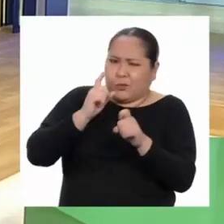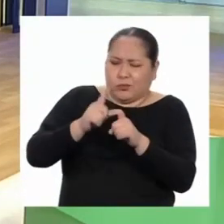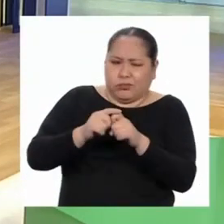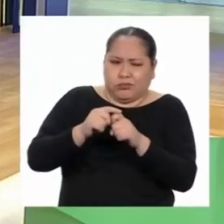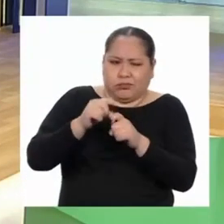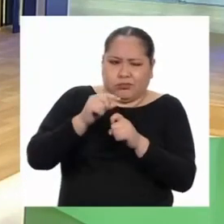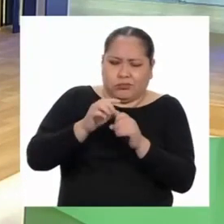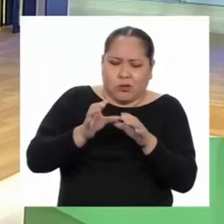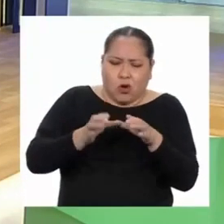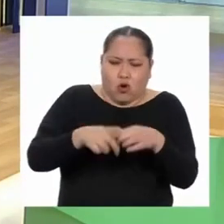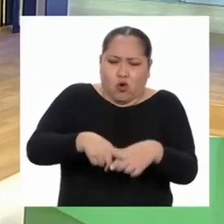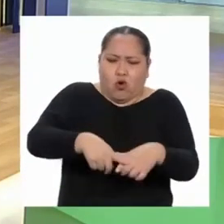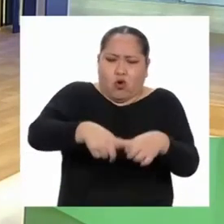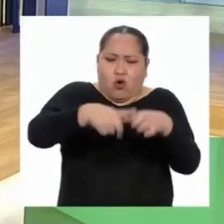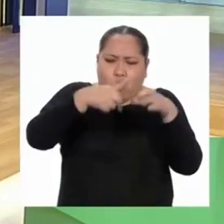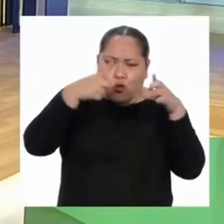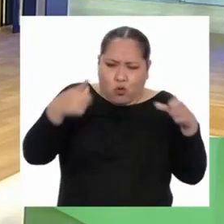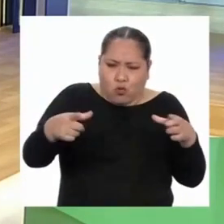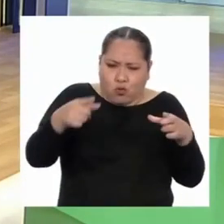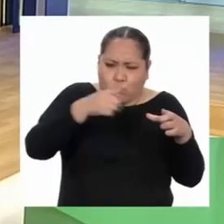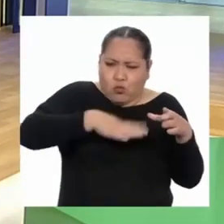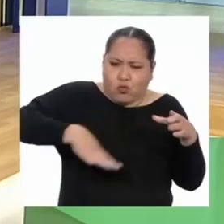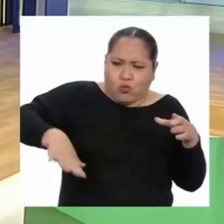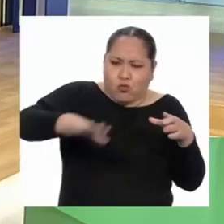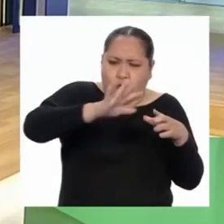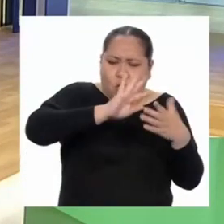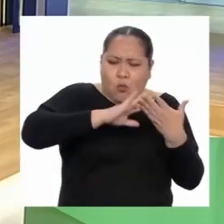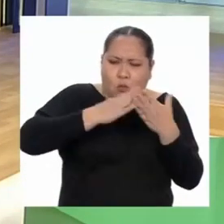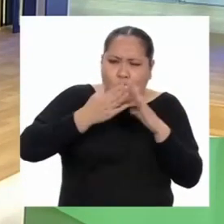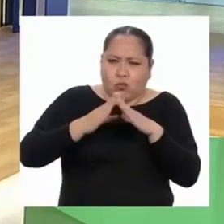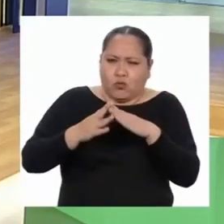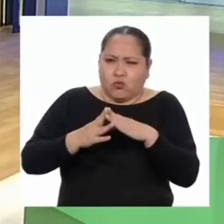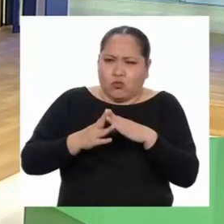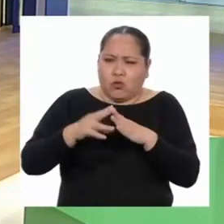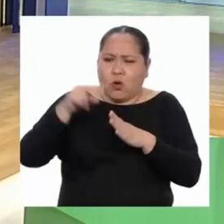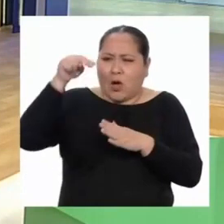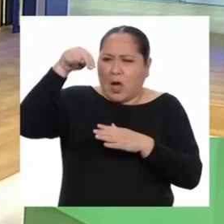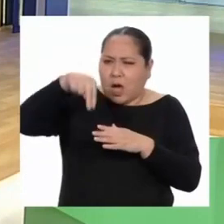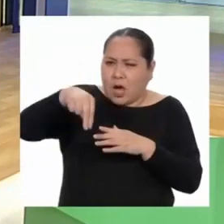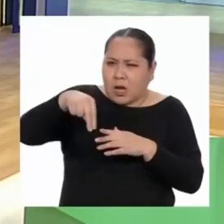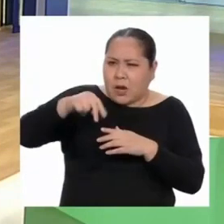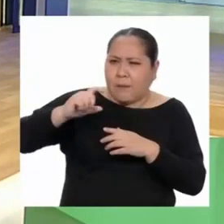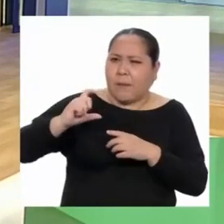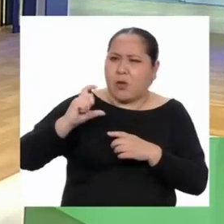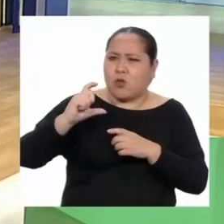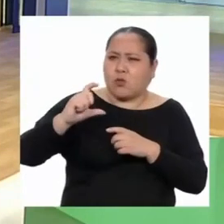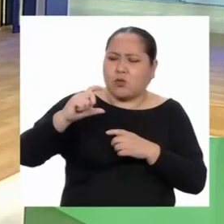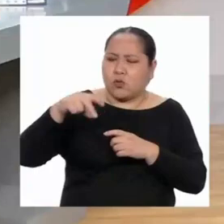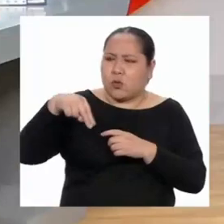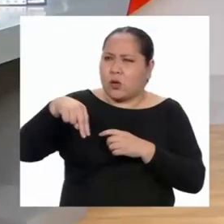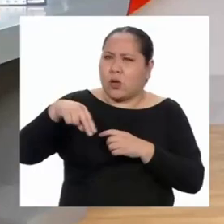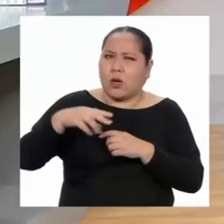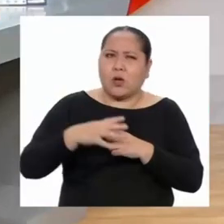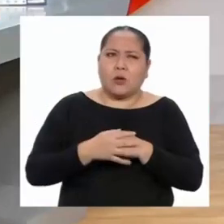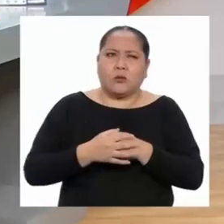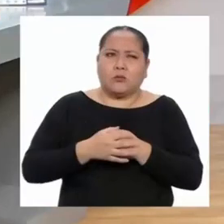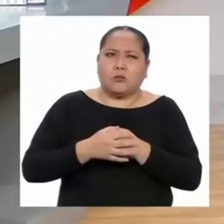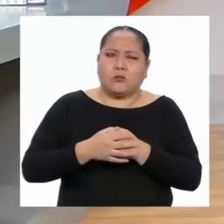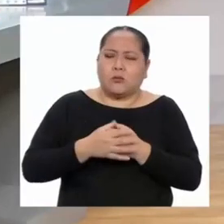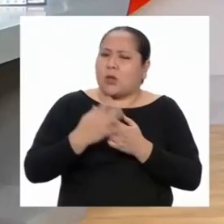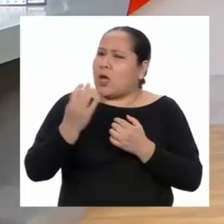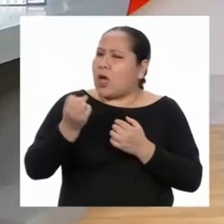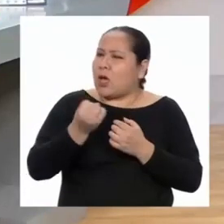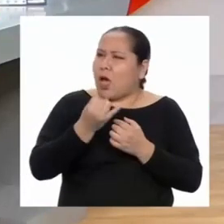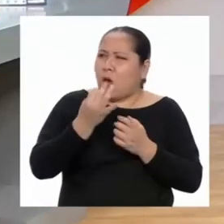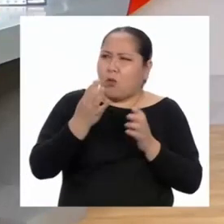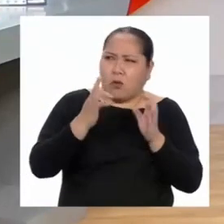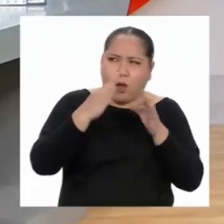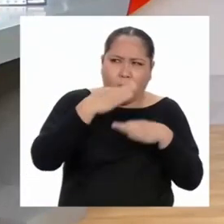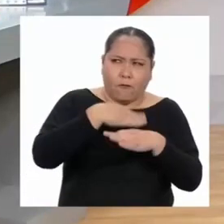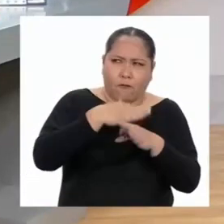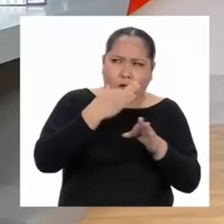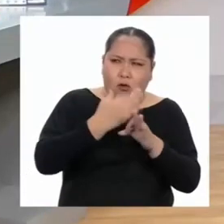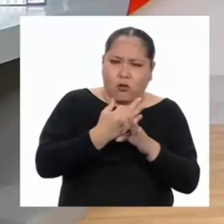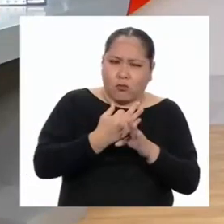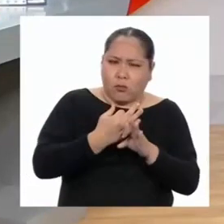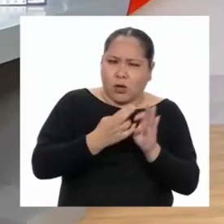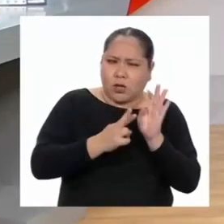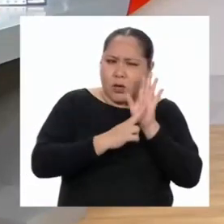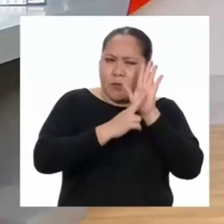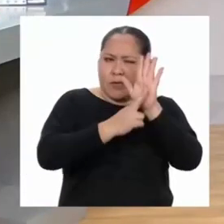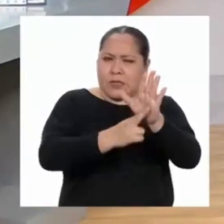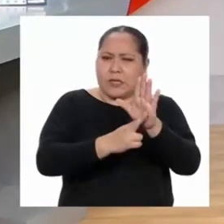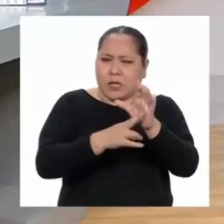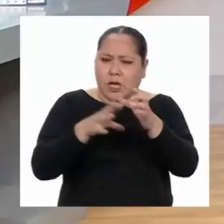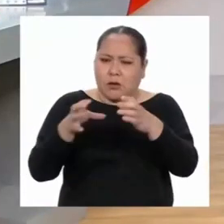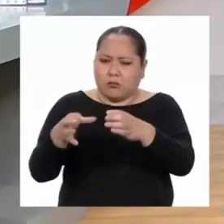la población se representaba con una N mayúscula, ¿hay alguna forma de representar